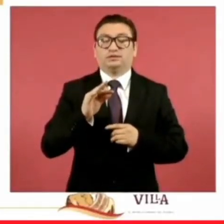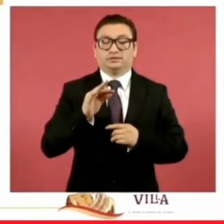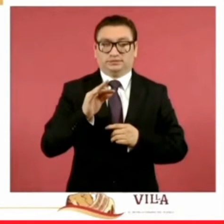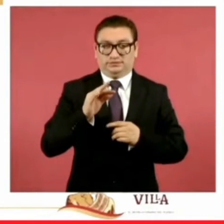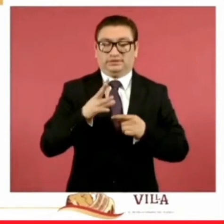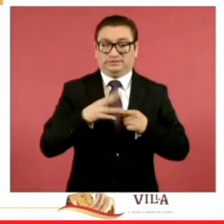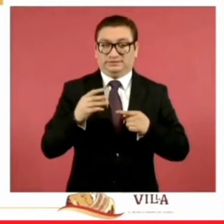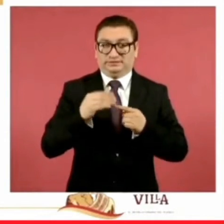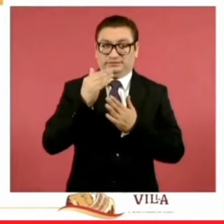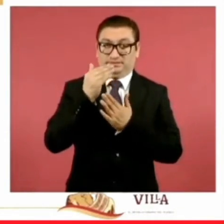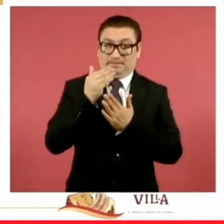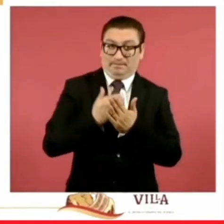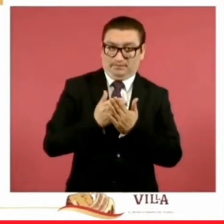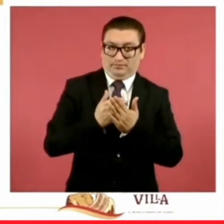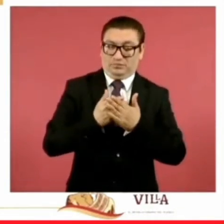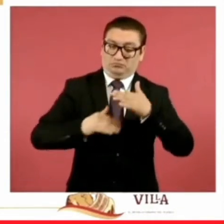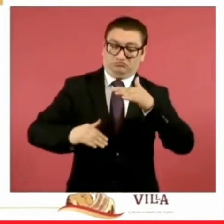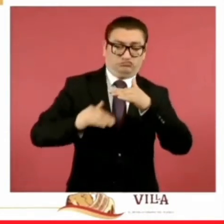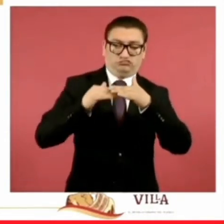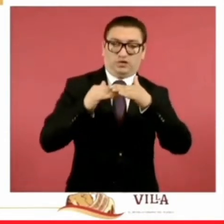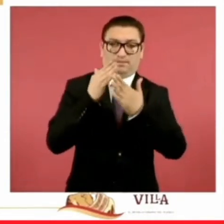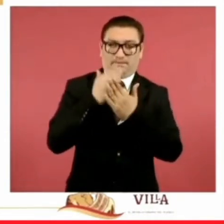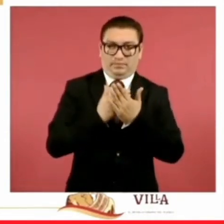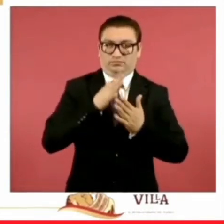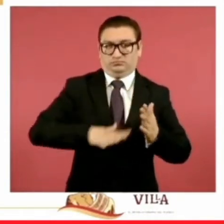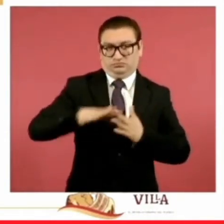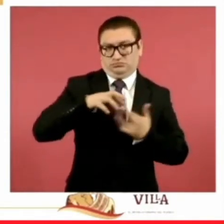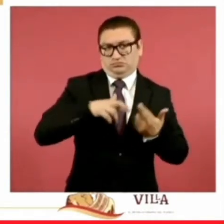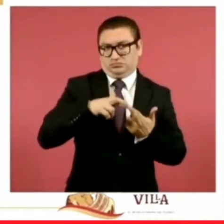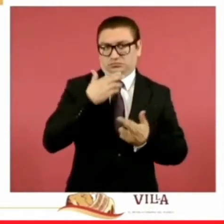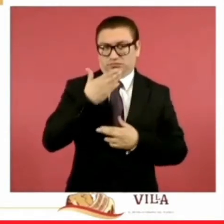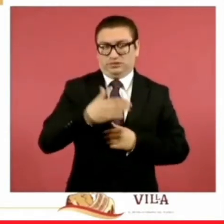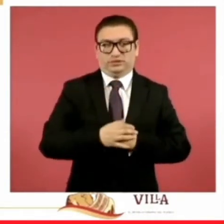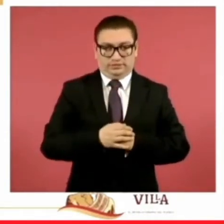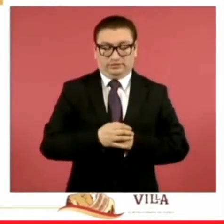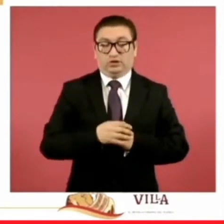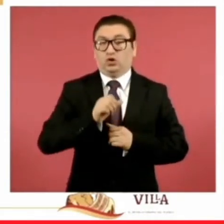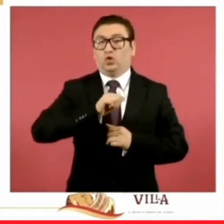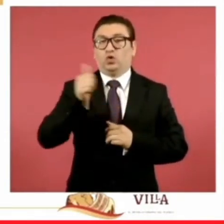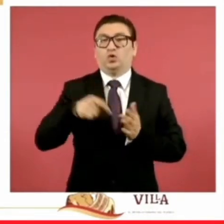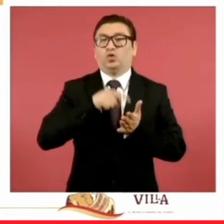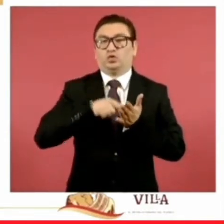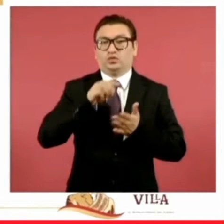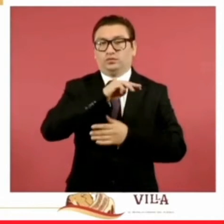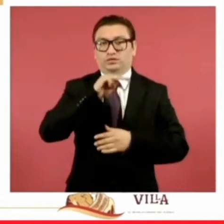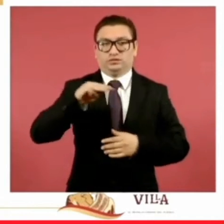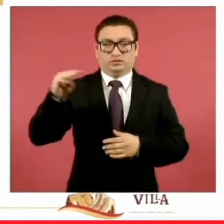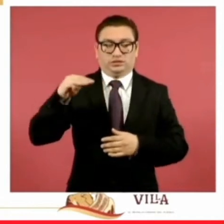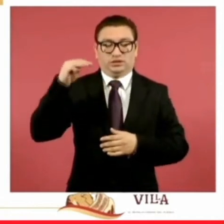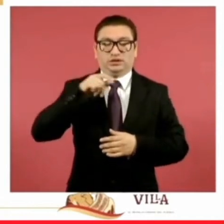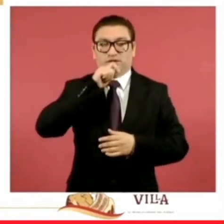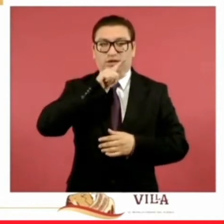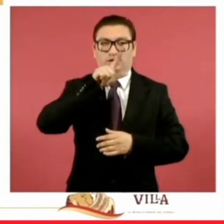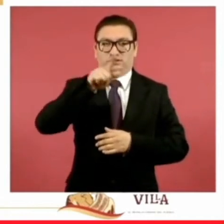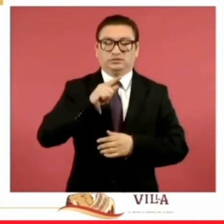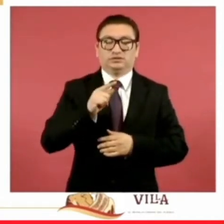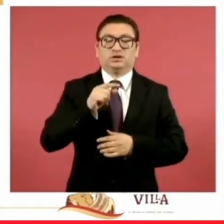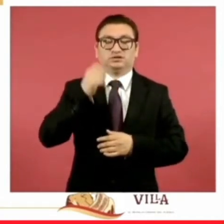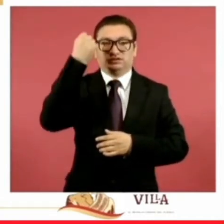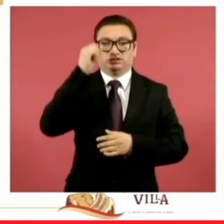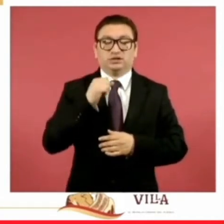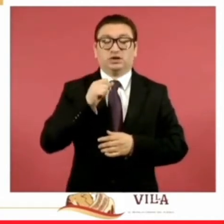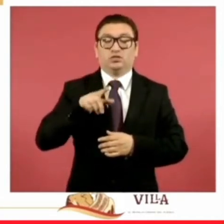debajo del máximo en su respectiva región. Así también tuvimos casos similares en Michoacán, Jalisco, Sinaloa, Guerrero